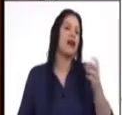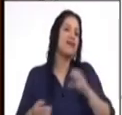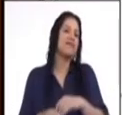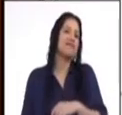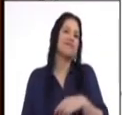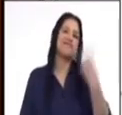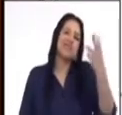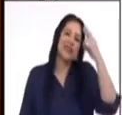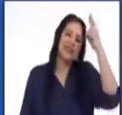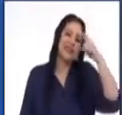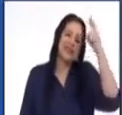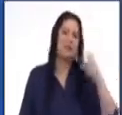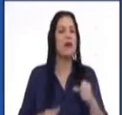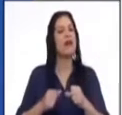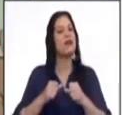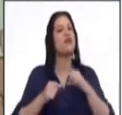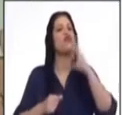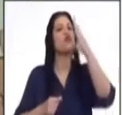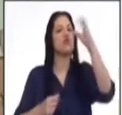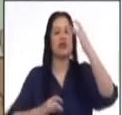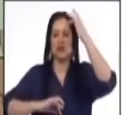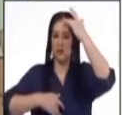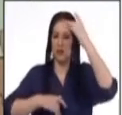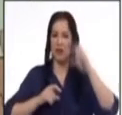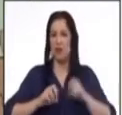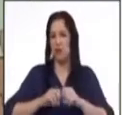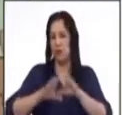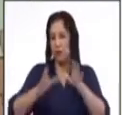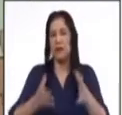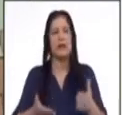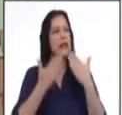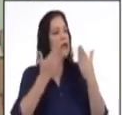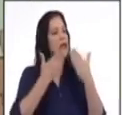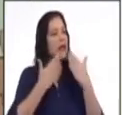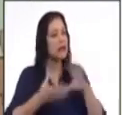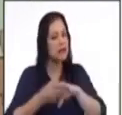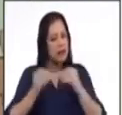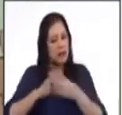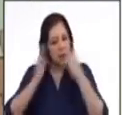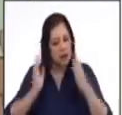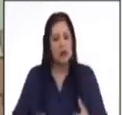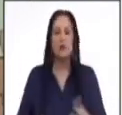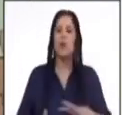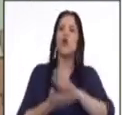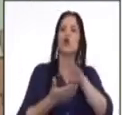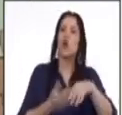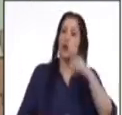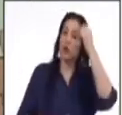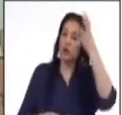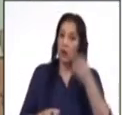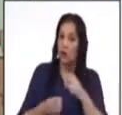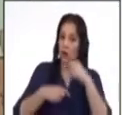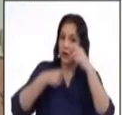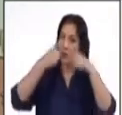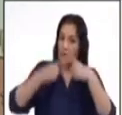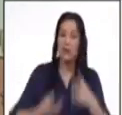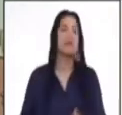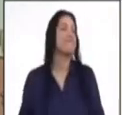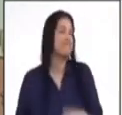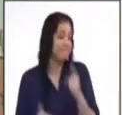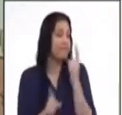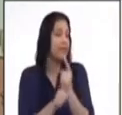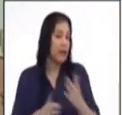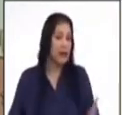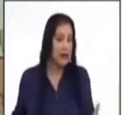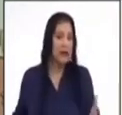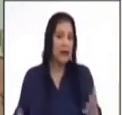futuras enfermedades o epidemias. Agradecemos al historiador Carlos Carcelén por sus importantes aportes. Sí, pues,